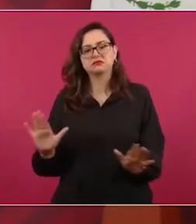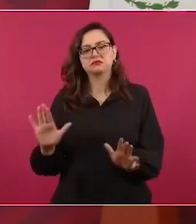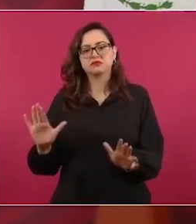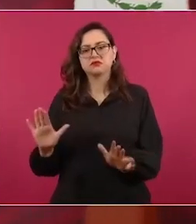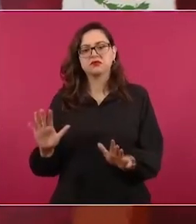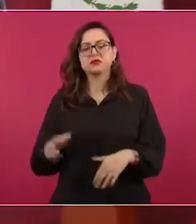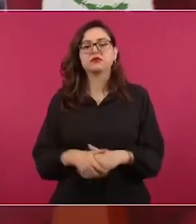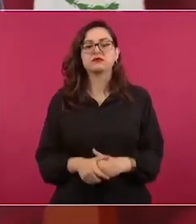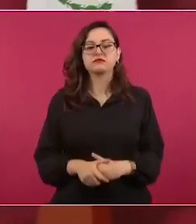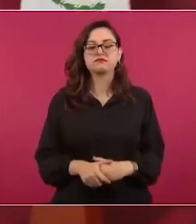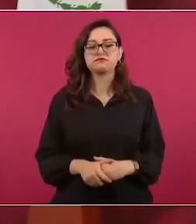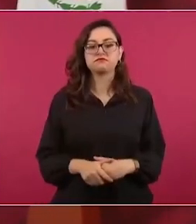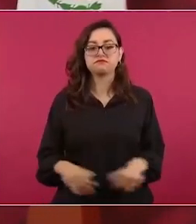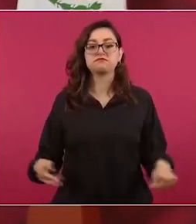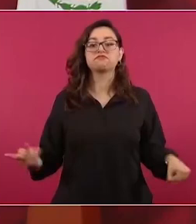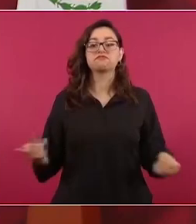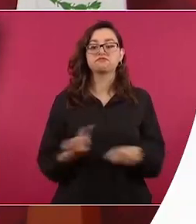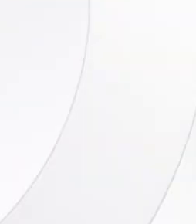neofifis.